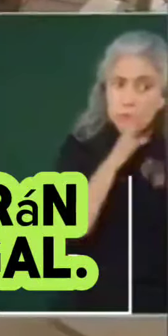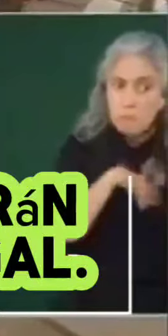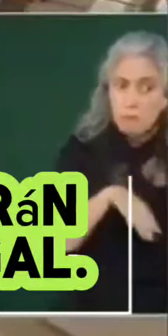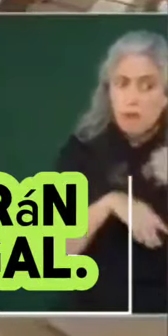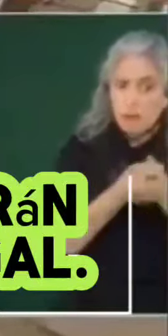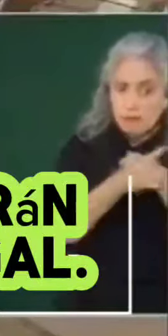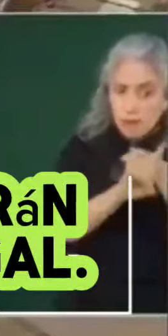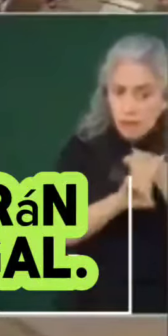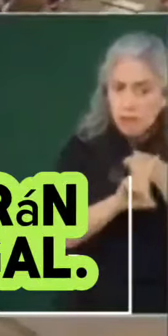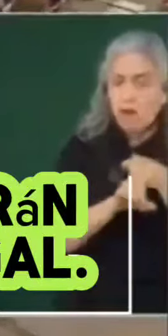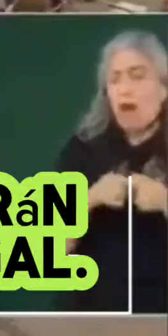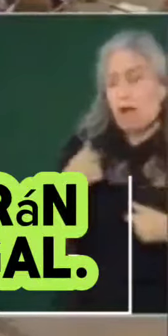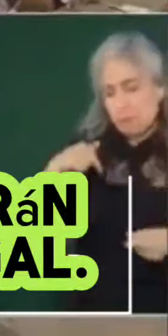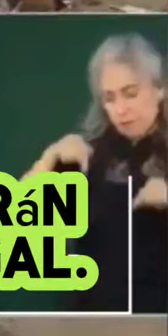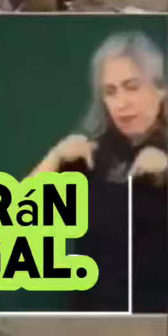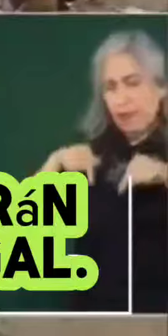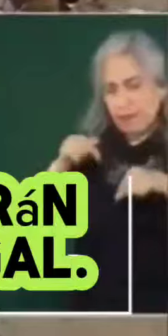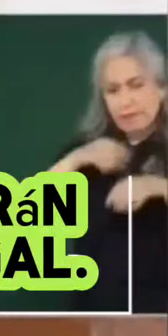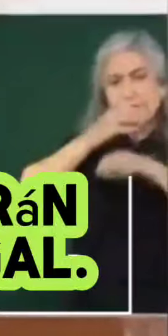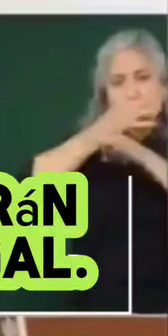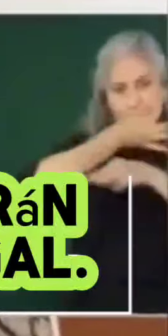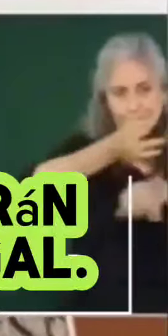la vamos a dar a conocer.